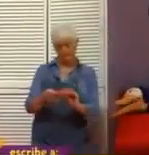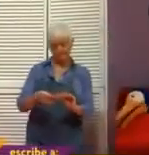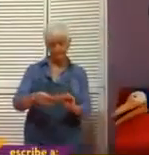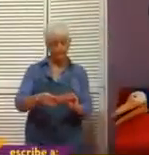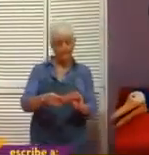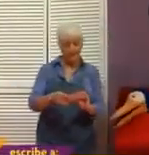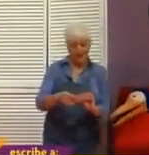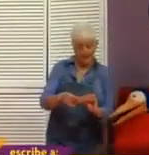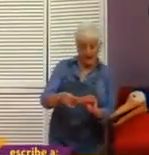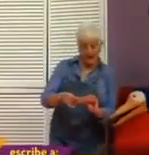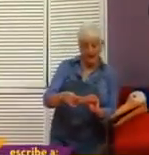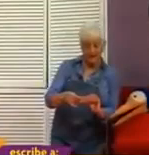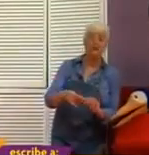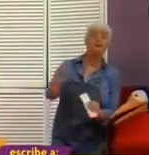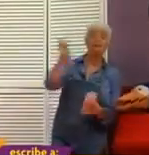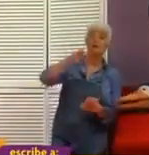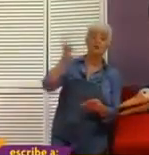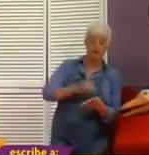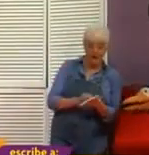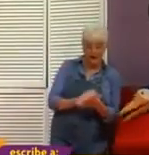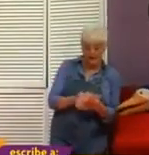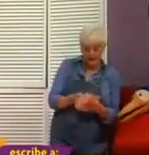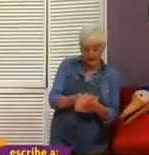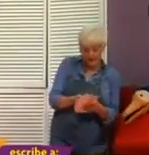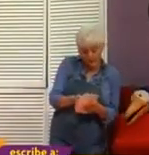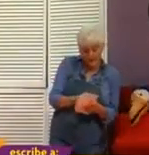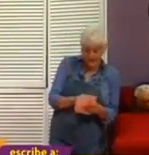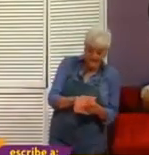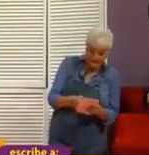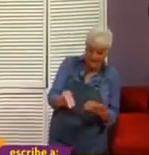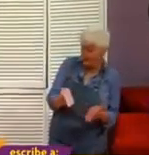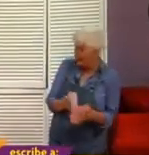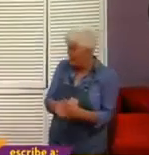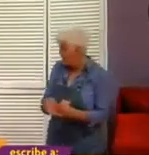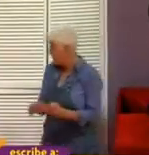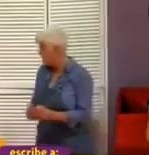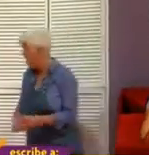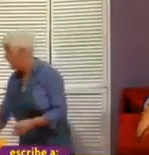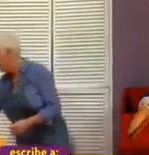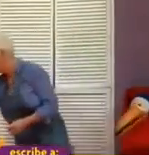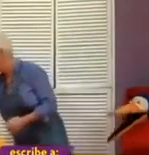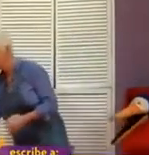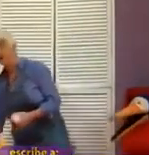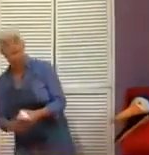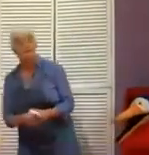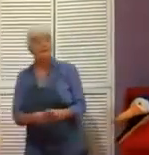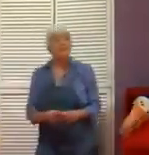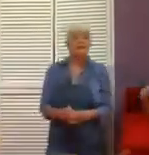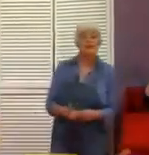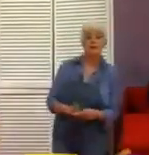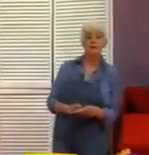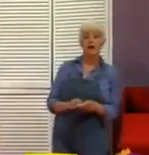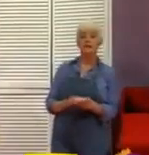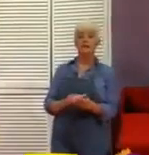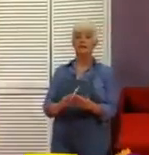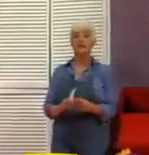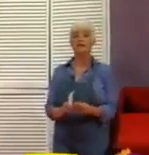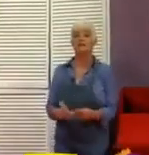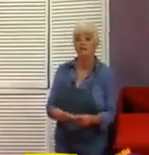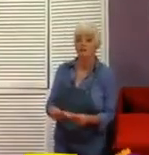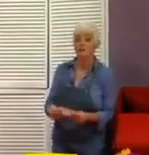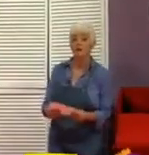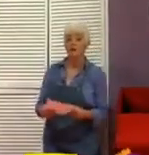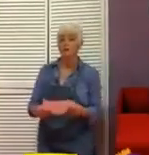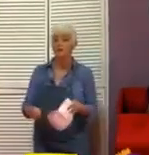Te cayó una ahí. Ah, recordemos que la dirección va a aparecer por ahí y también la dirección de las redes sociales, que es